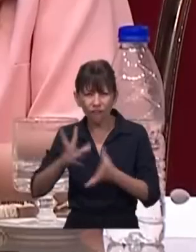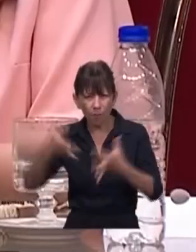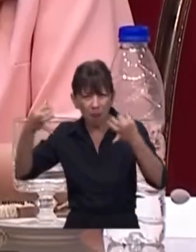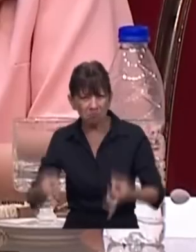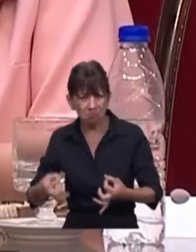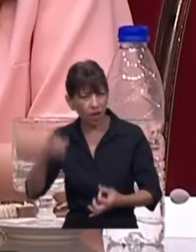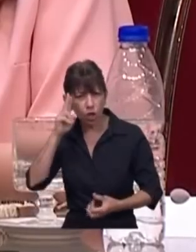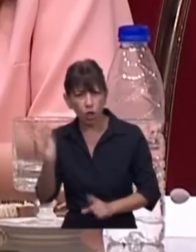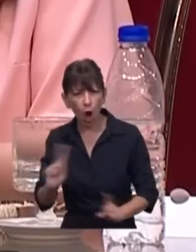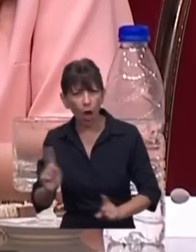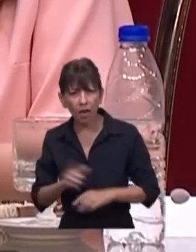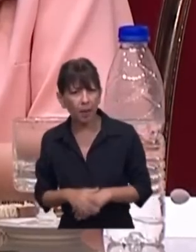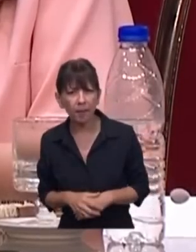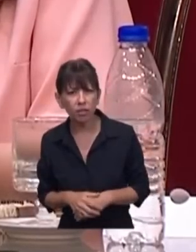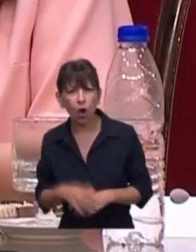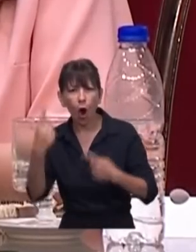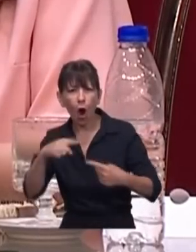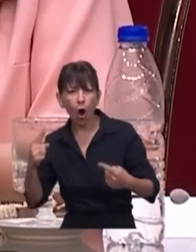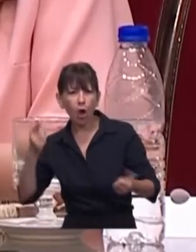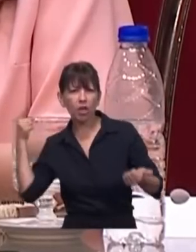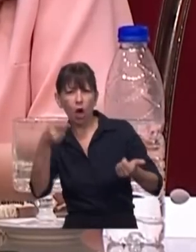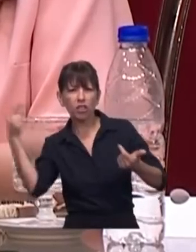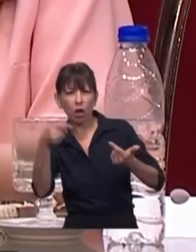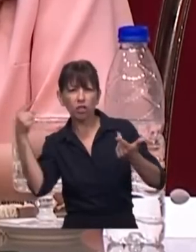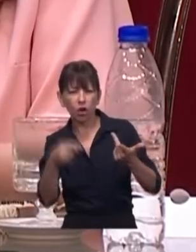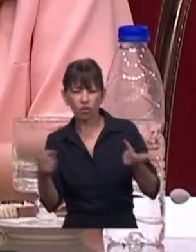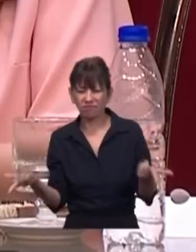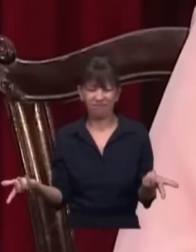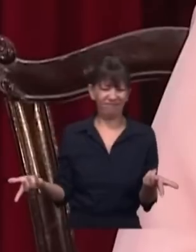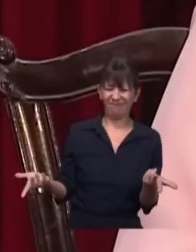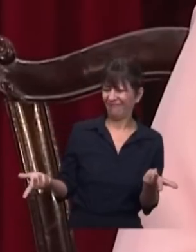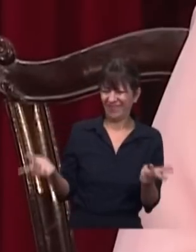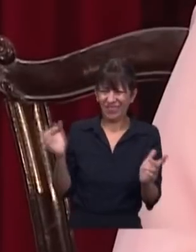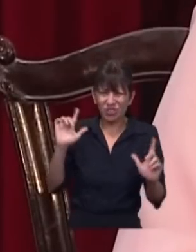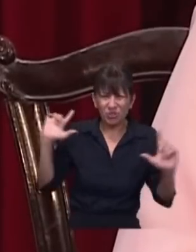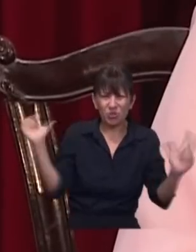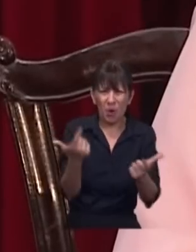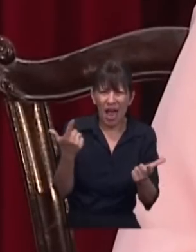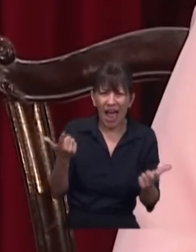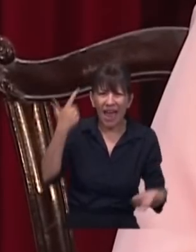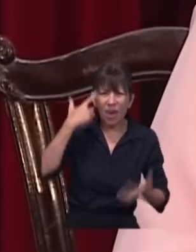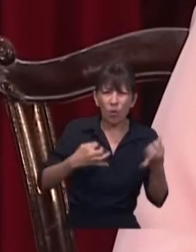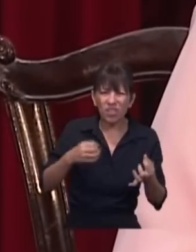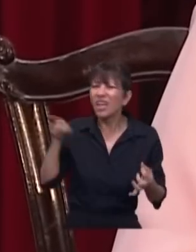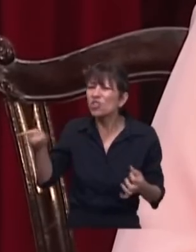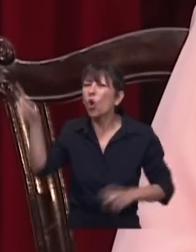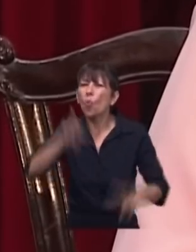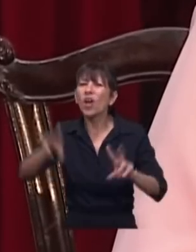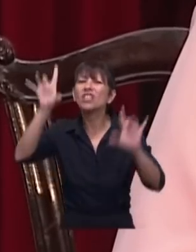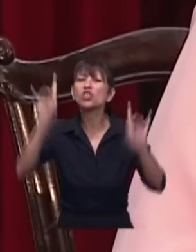se formularon imputaciones que rayan con el absurdo jurídico buscando solamente su inhabilitación política.